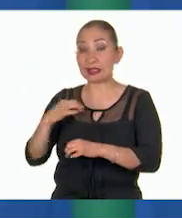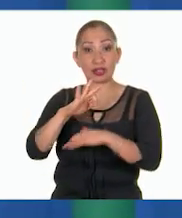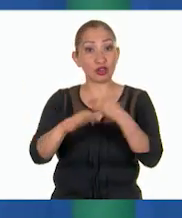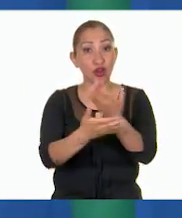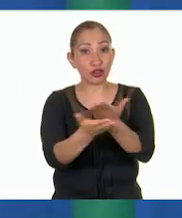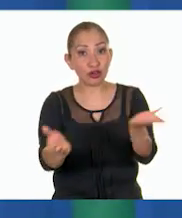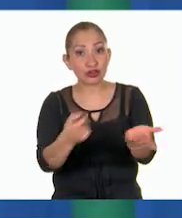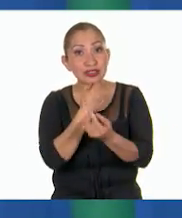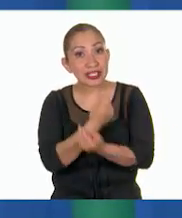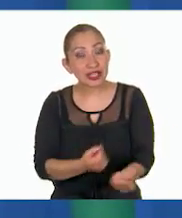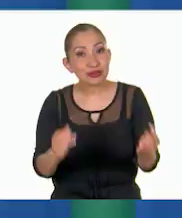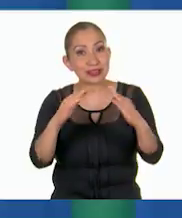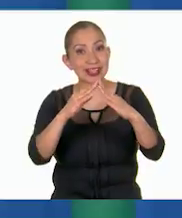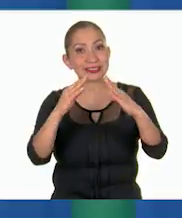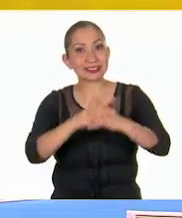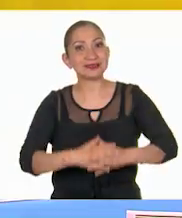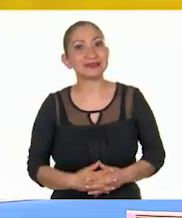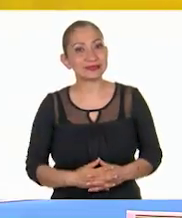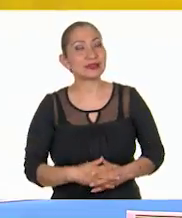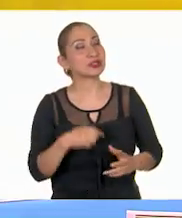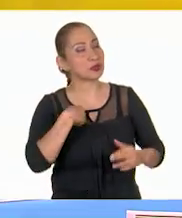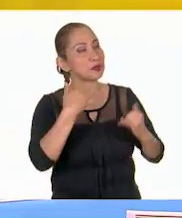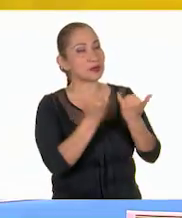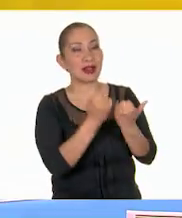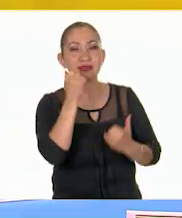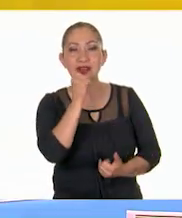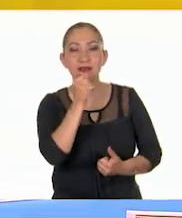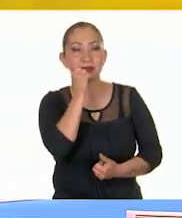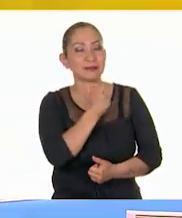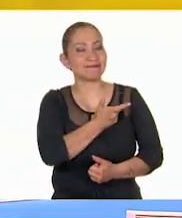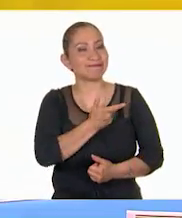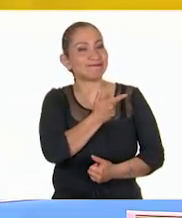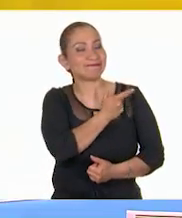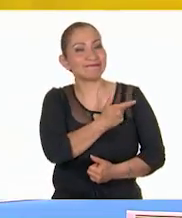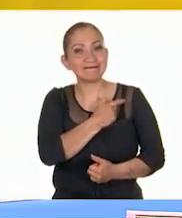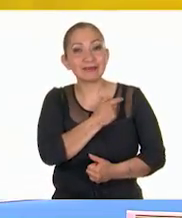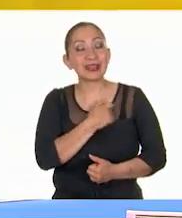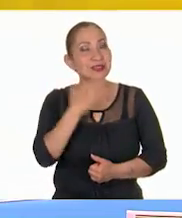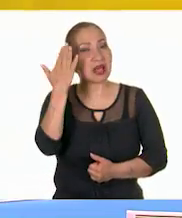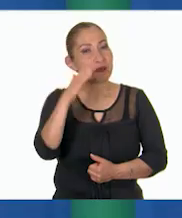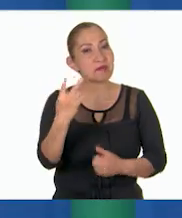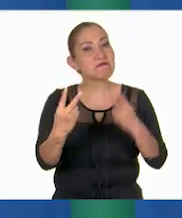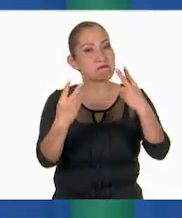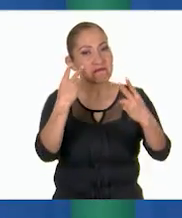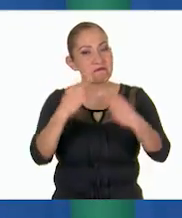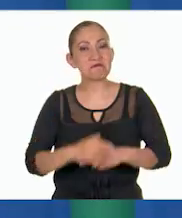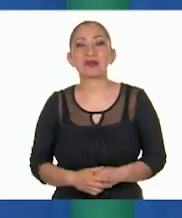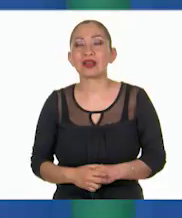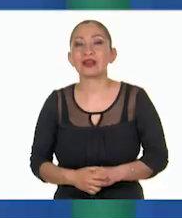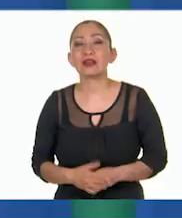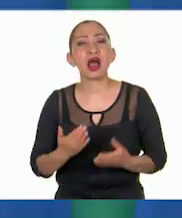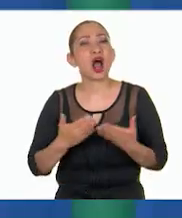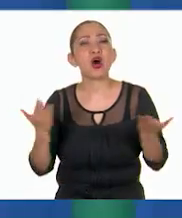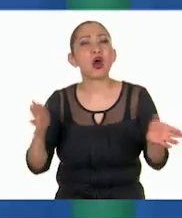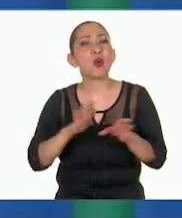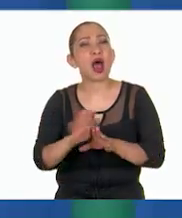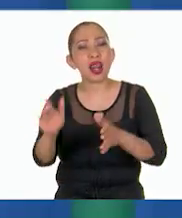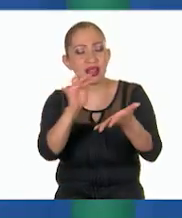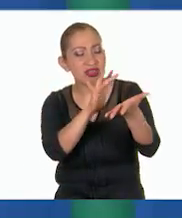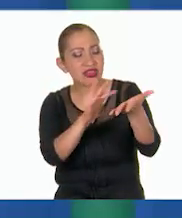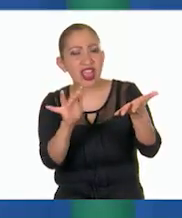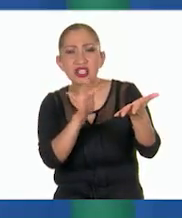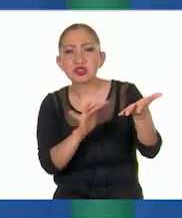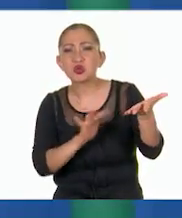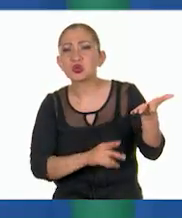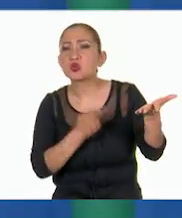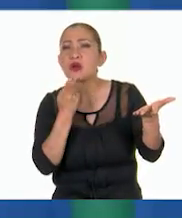niños que nos acompañan en casa, Gaby. A mí también, siempre es un placer saber que nos están acompañando. ¿Y ahora con qué tipo de texto vamos a